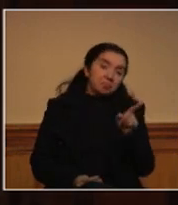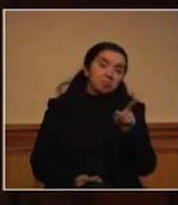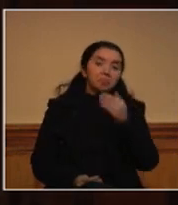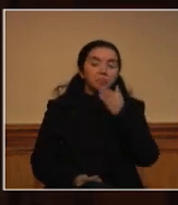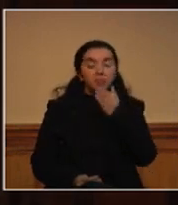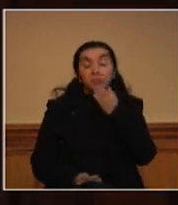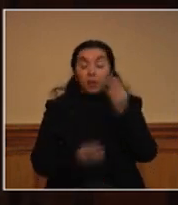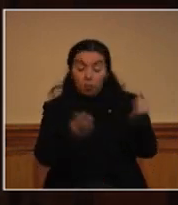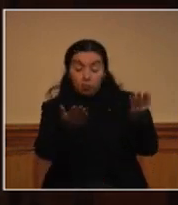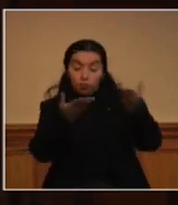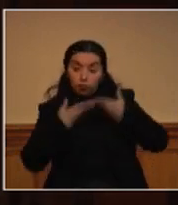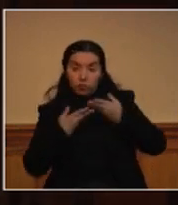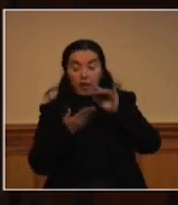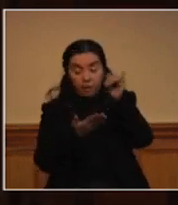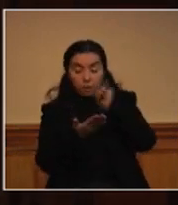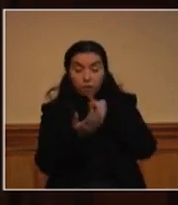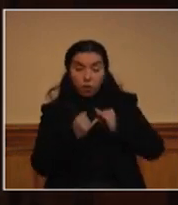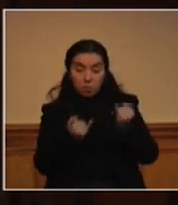recibir informaciones